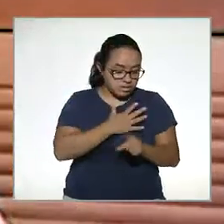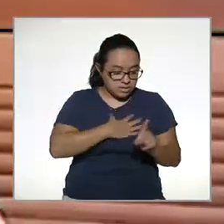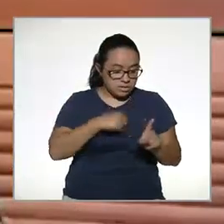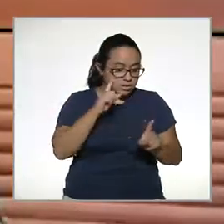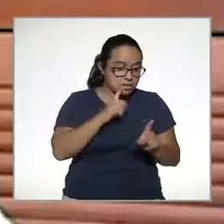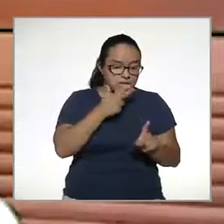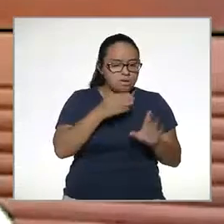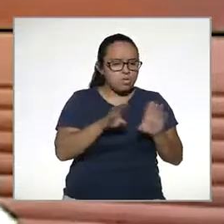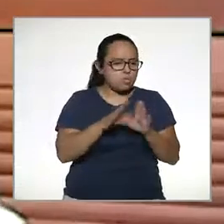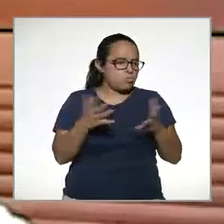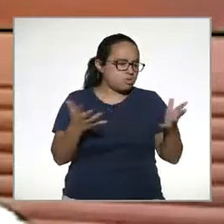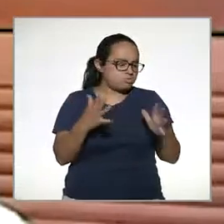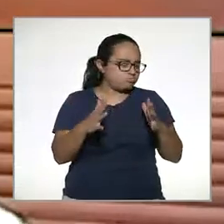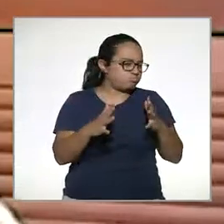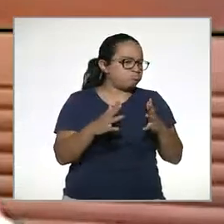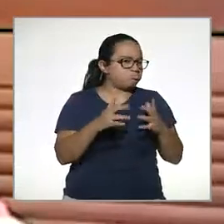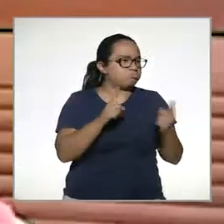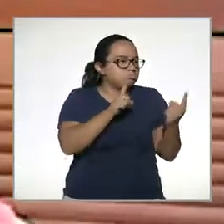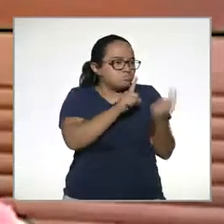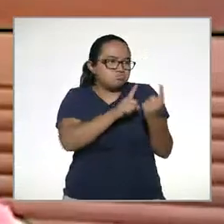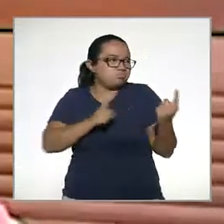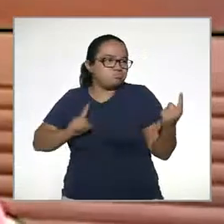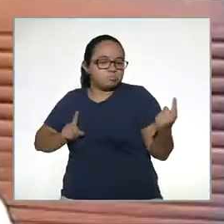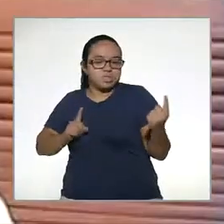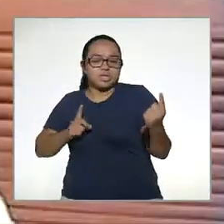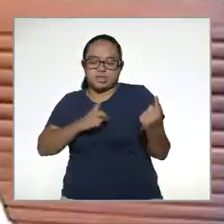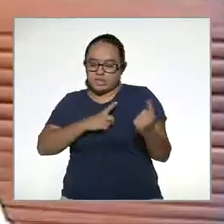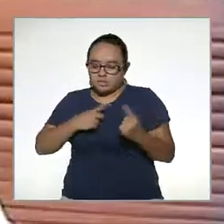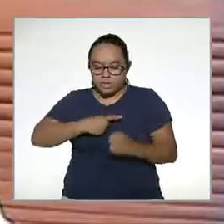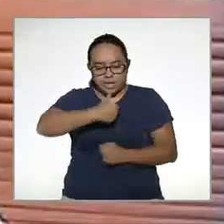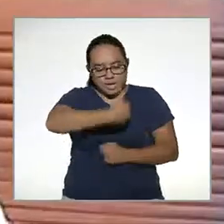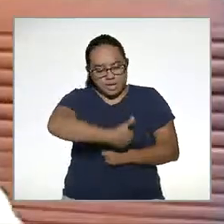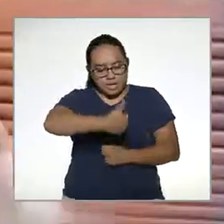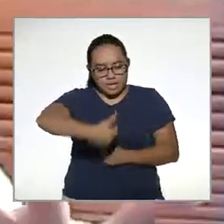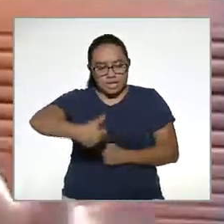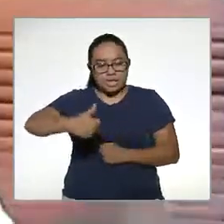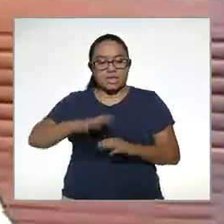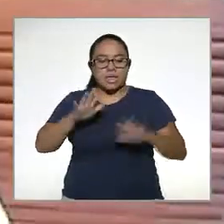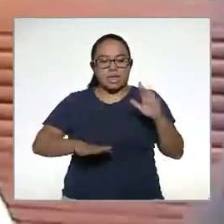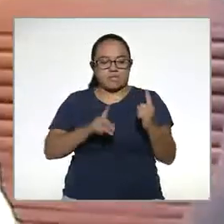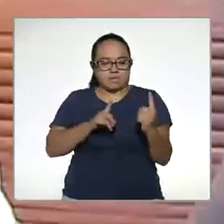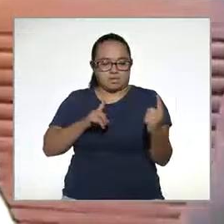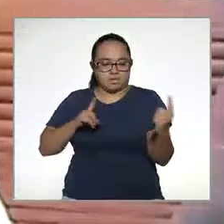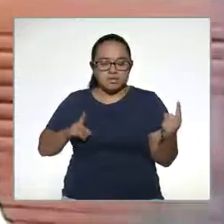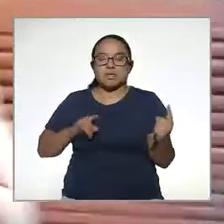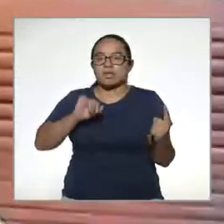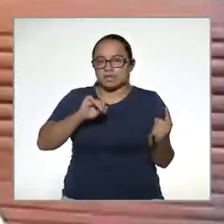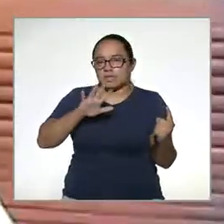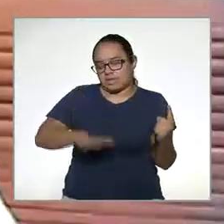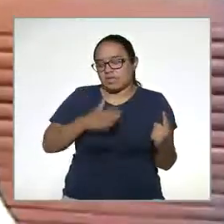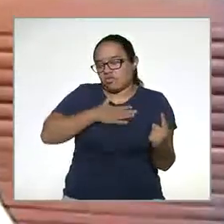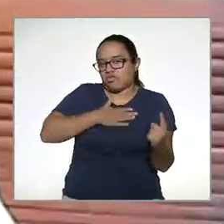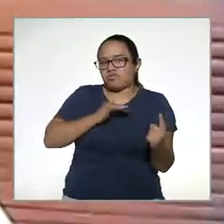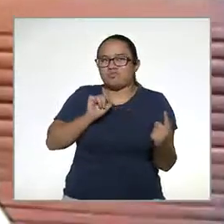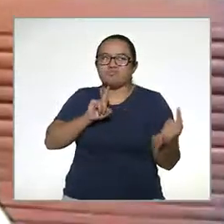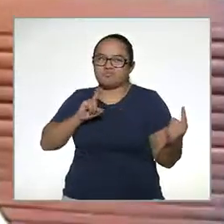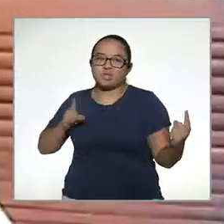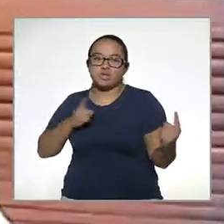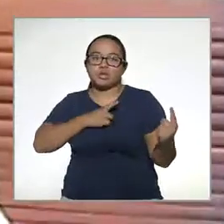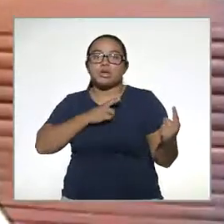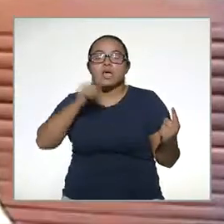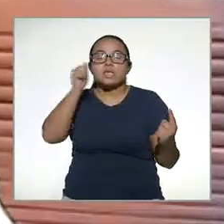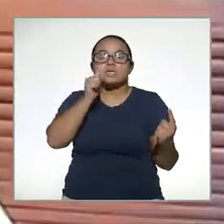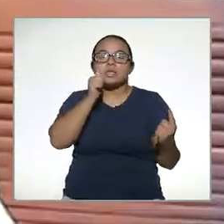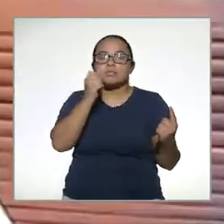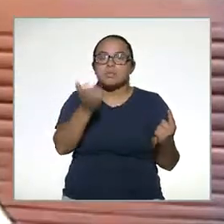tu hijo es introvertido, empezar por situaciones de uno a uno. Los introvertidos solemos, la verdad es que sí soy, solemos elegir